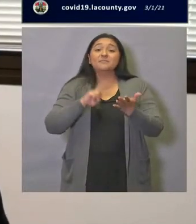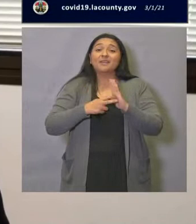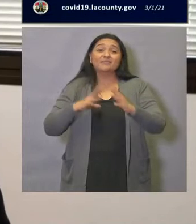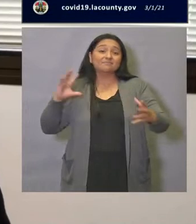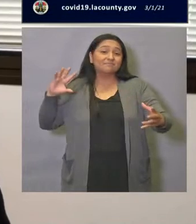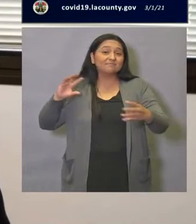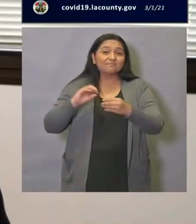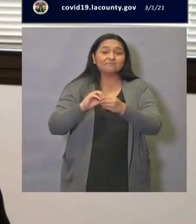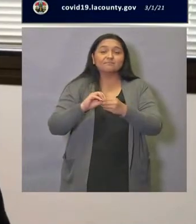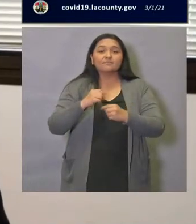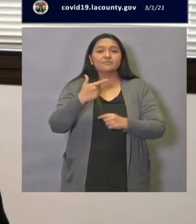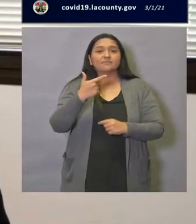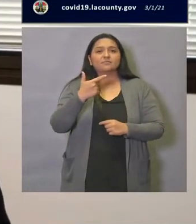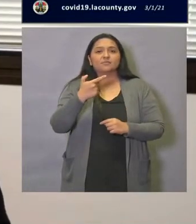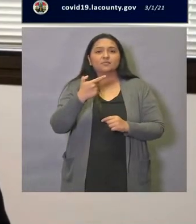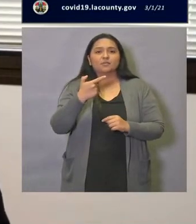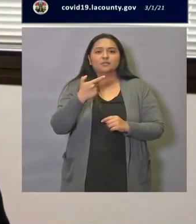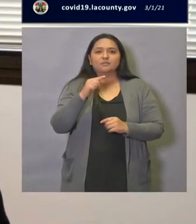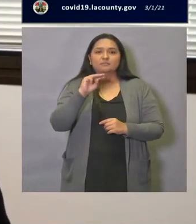muertes a